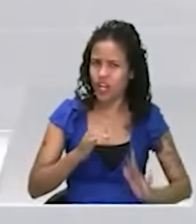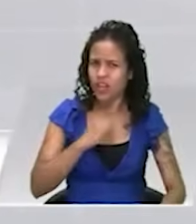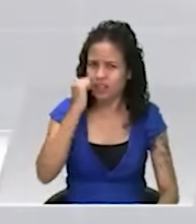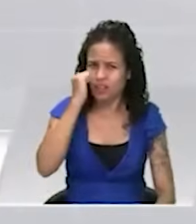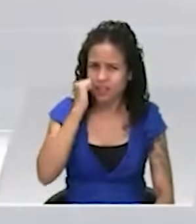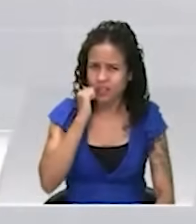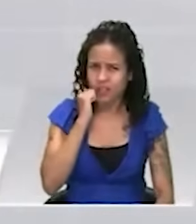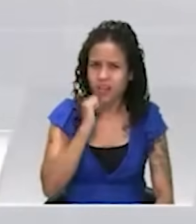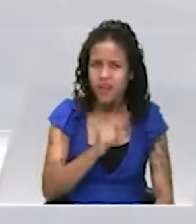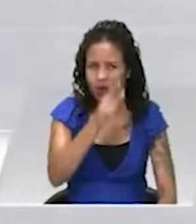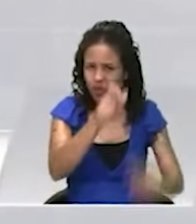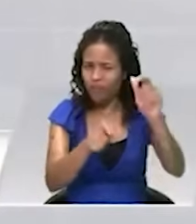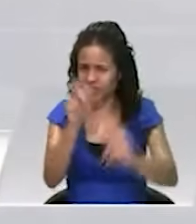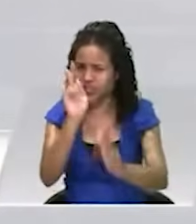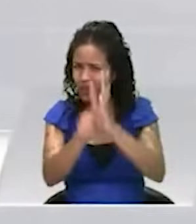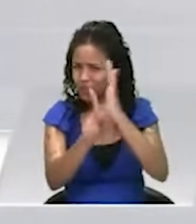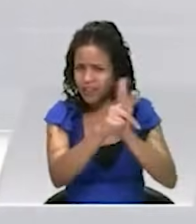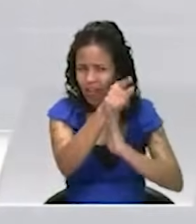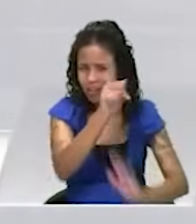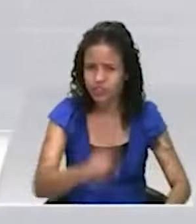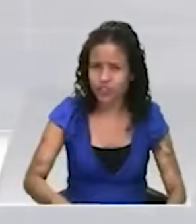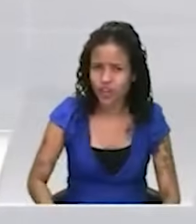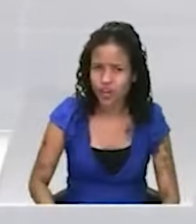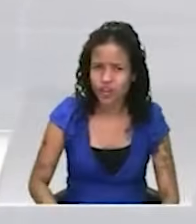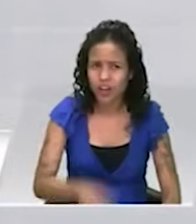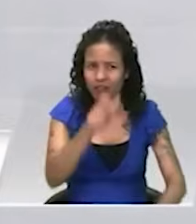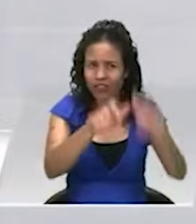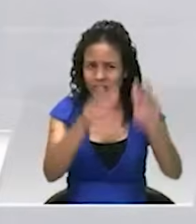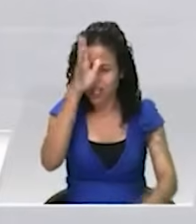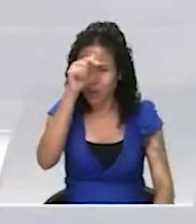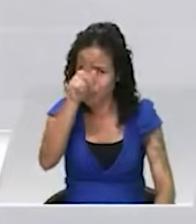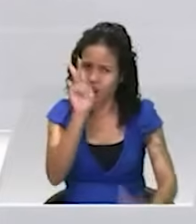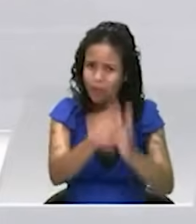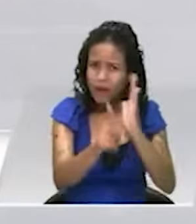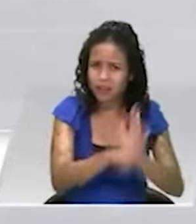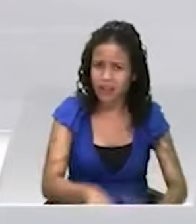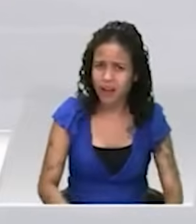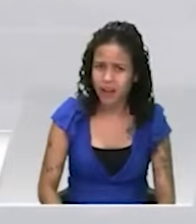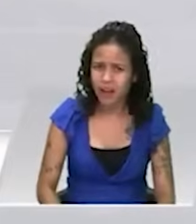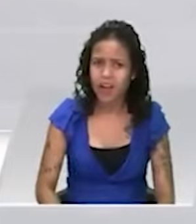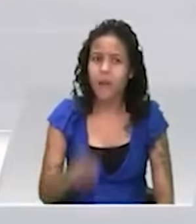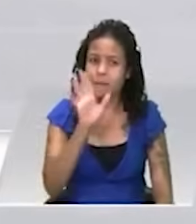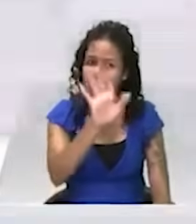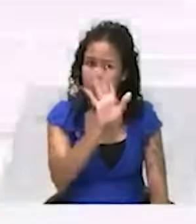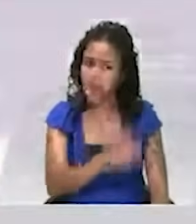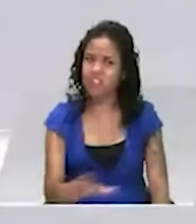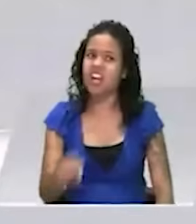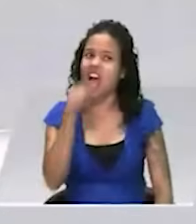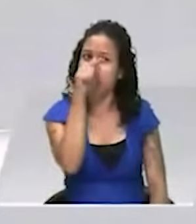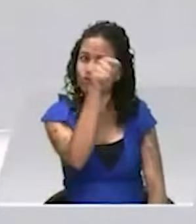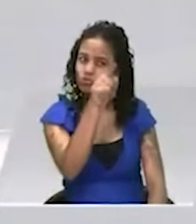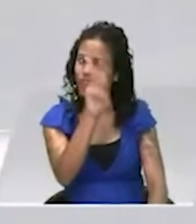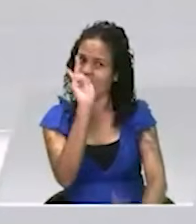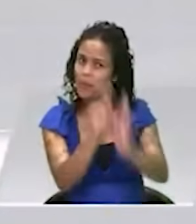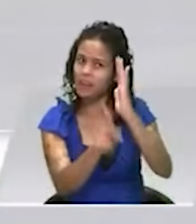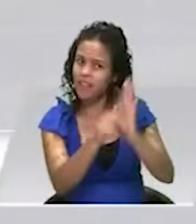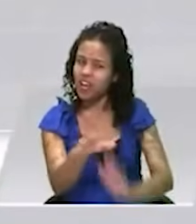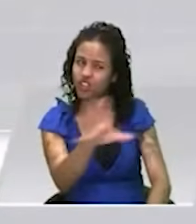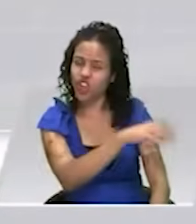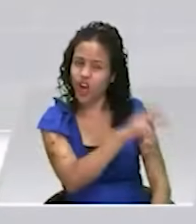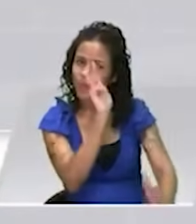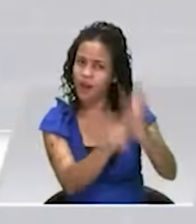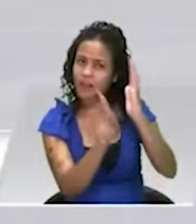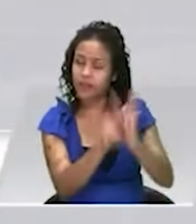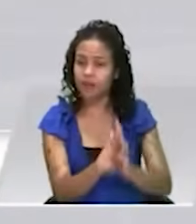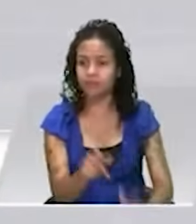tu gente, tus delincuentes. Lo vamos a acabar a todos y te vamos a acabar a ti. El hombre, aparentemente